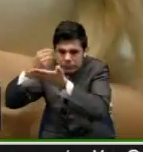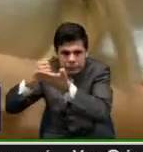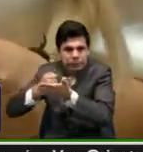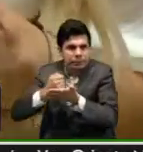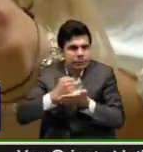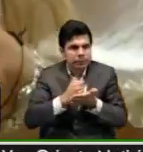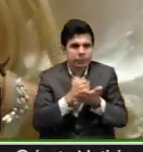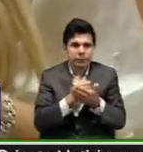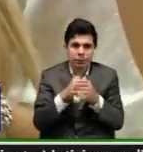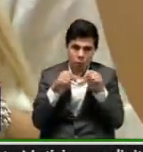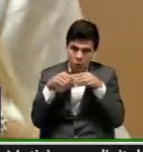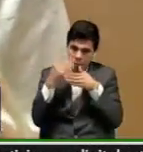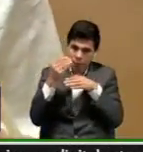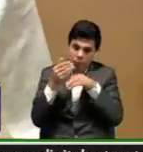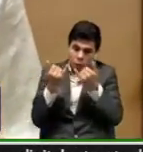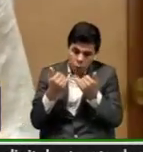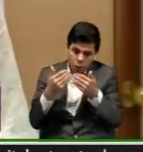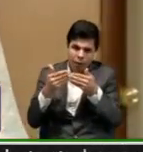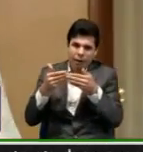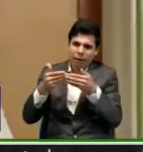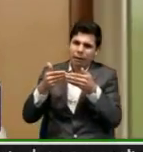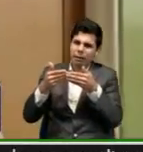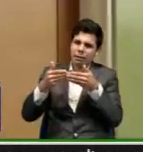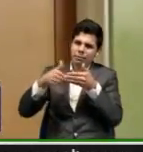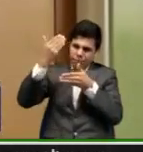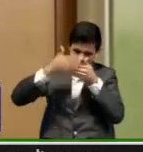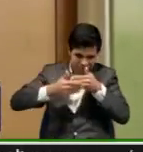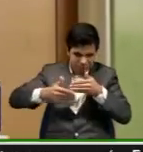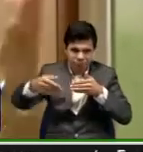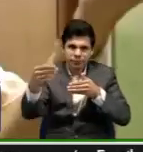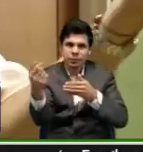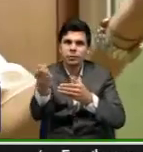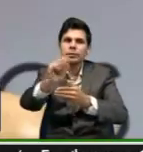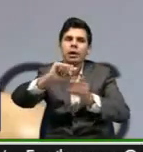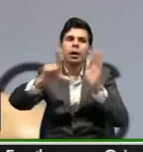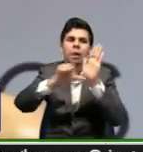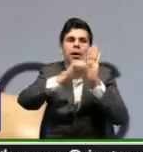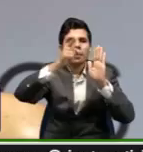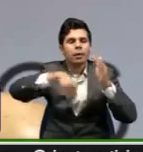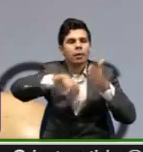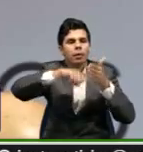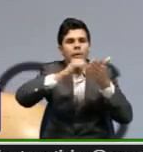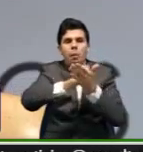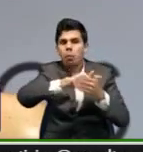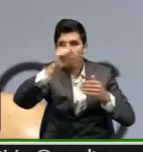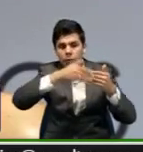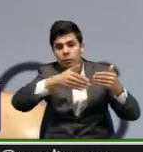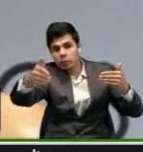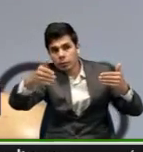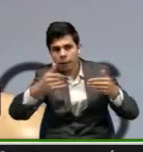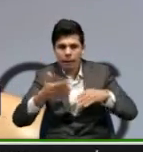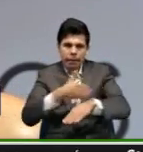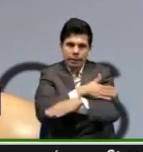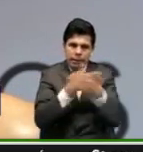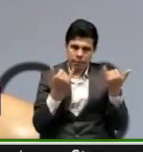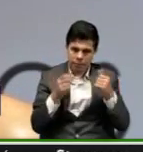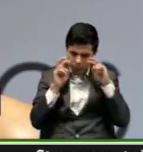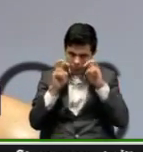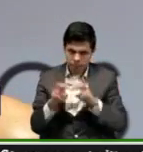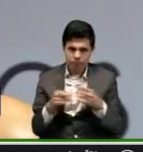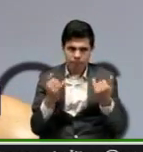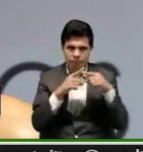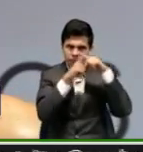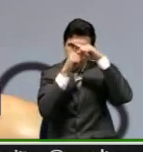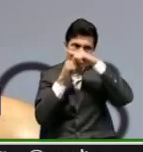auditorías a los contratos suscritos días antes del inicio de la ley de garantías ante esas denuncias ciudadanas y en medios de comunicación la